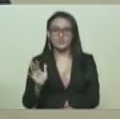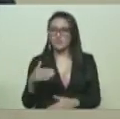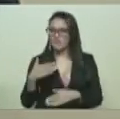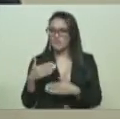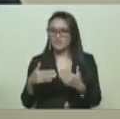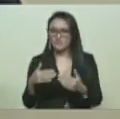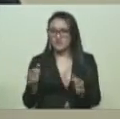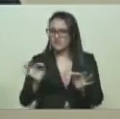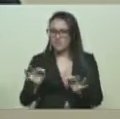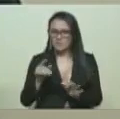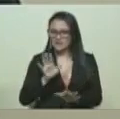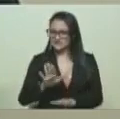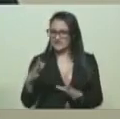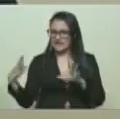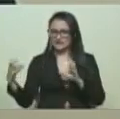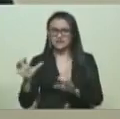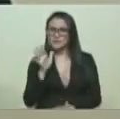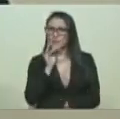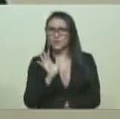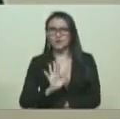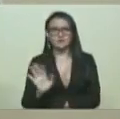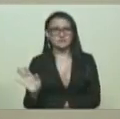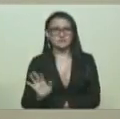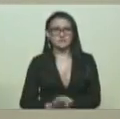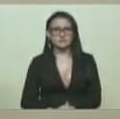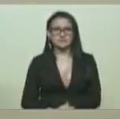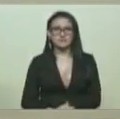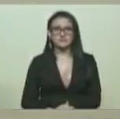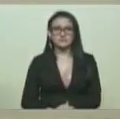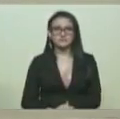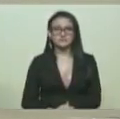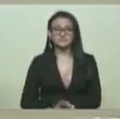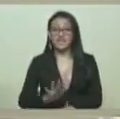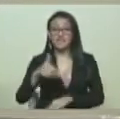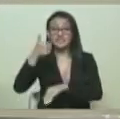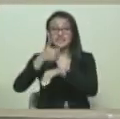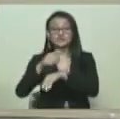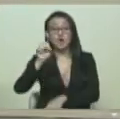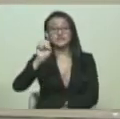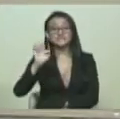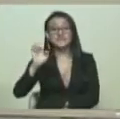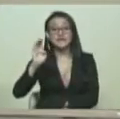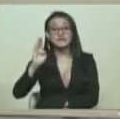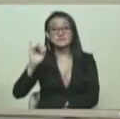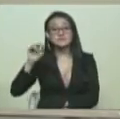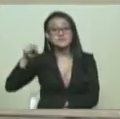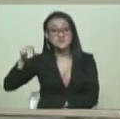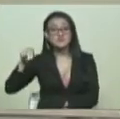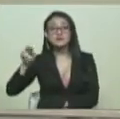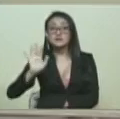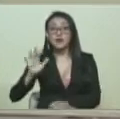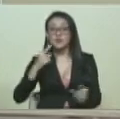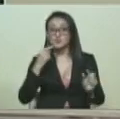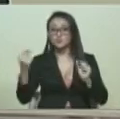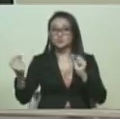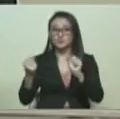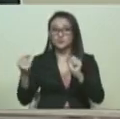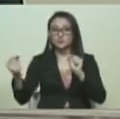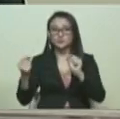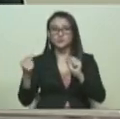para el entendimiento. Y ya el director del SEBIN está en conversación con